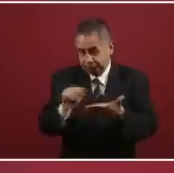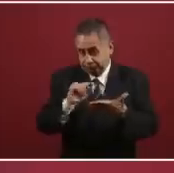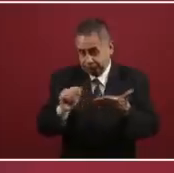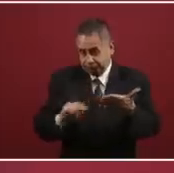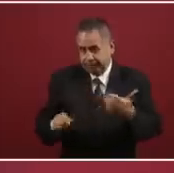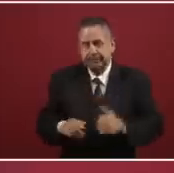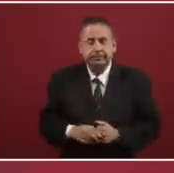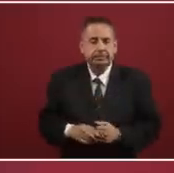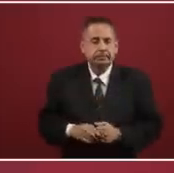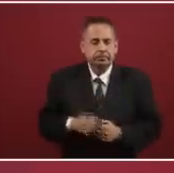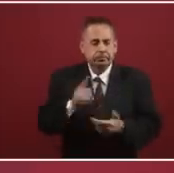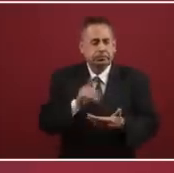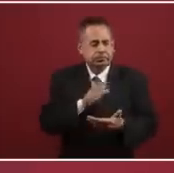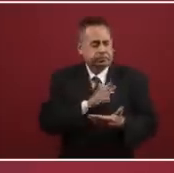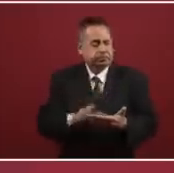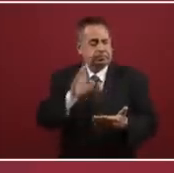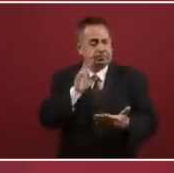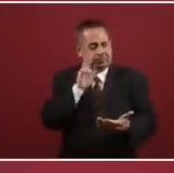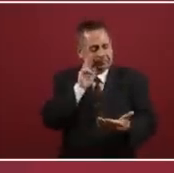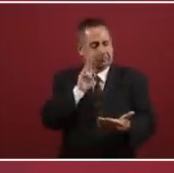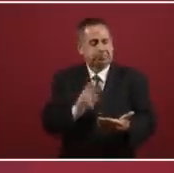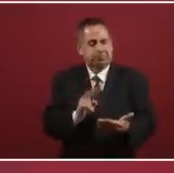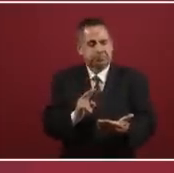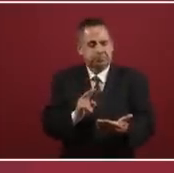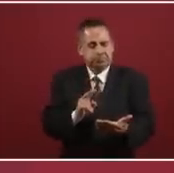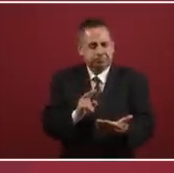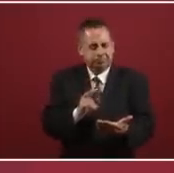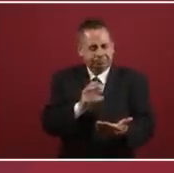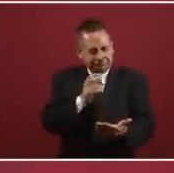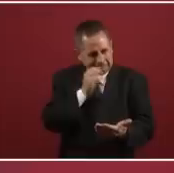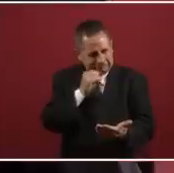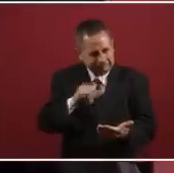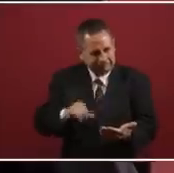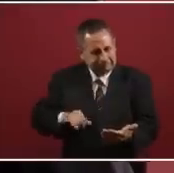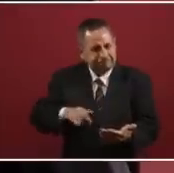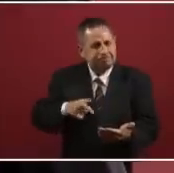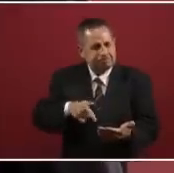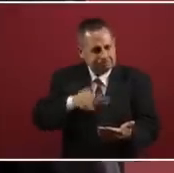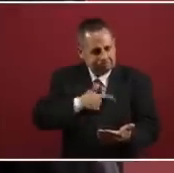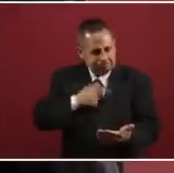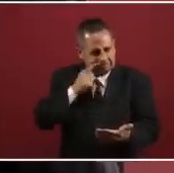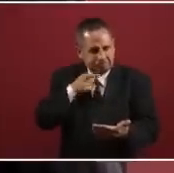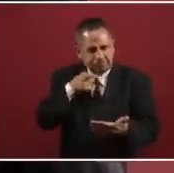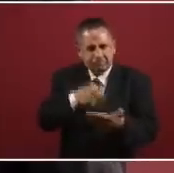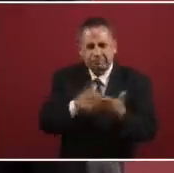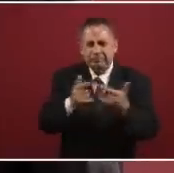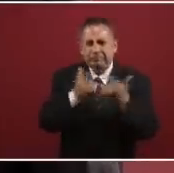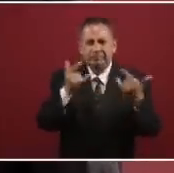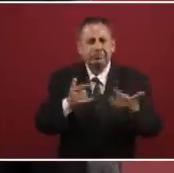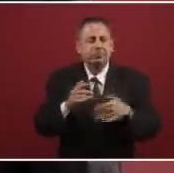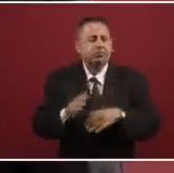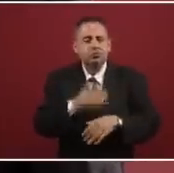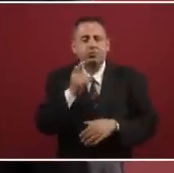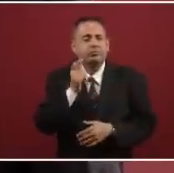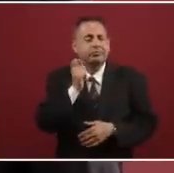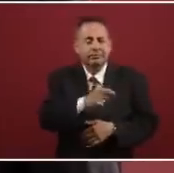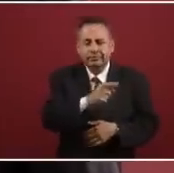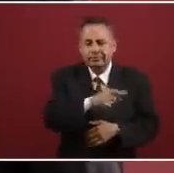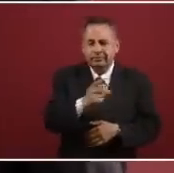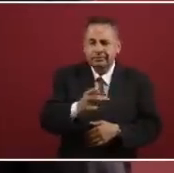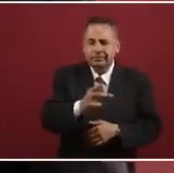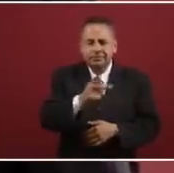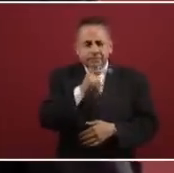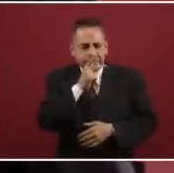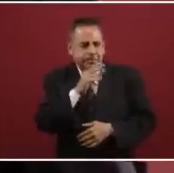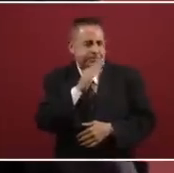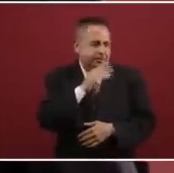Y hubo una que me interesó mucho, me gustó mucho, porque tiene que ver con la relación entre padres e